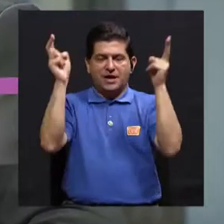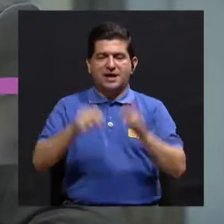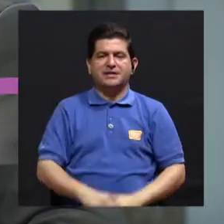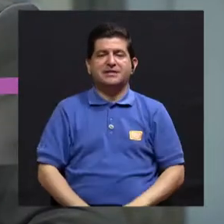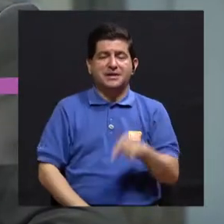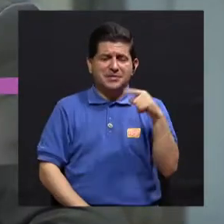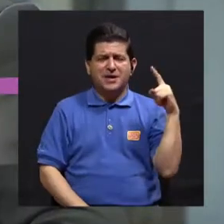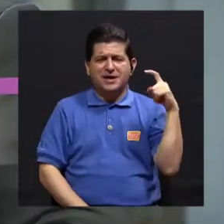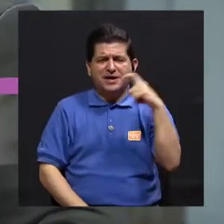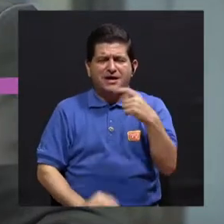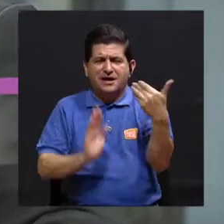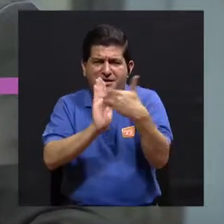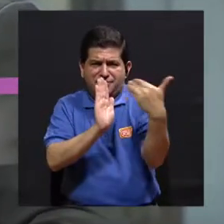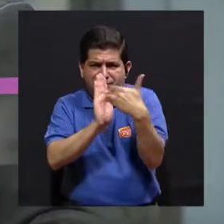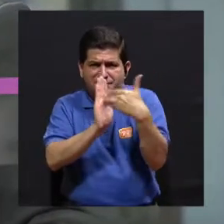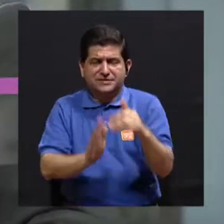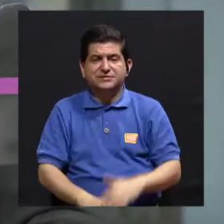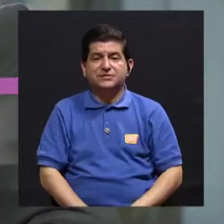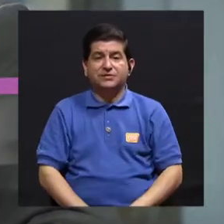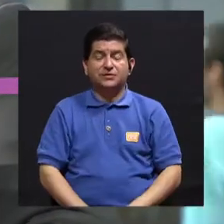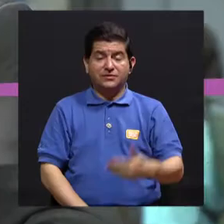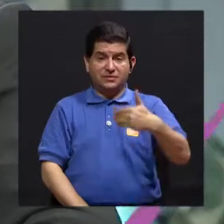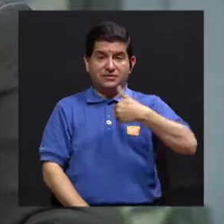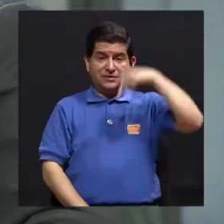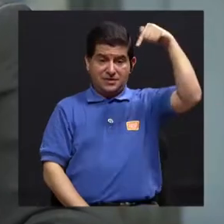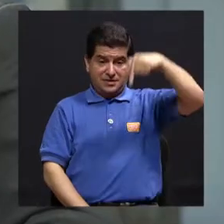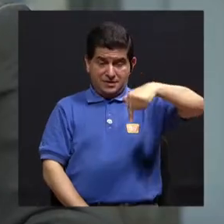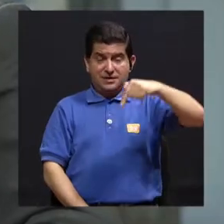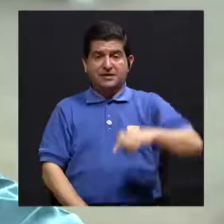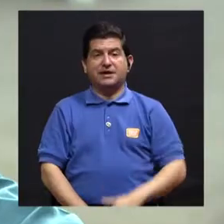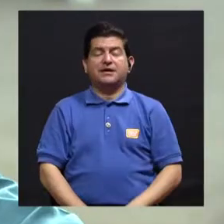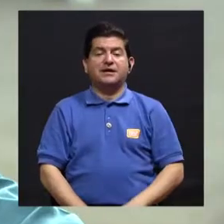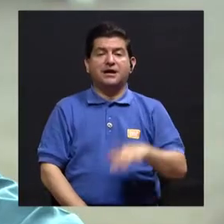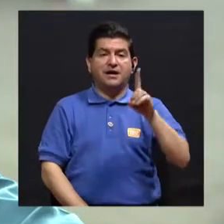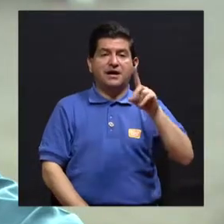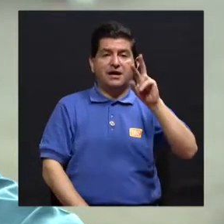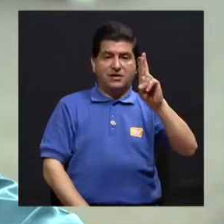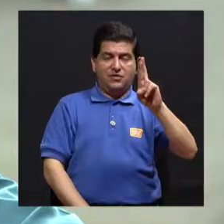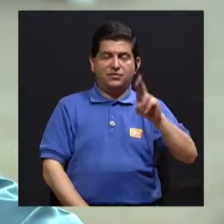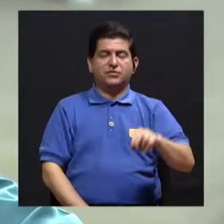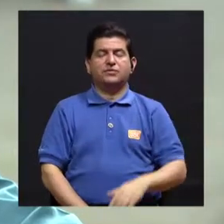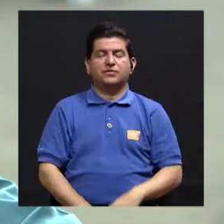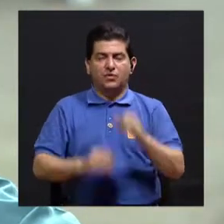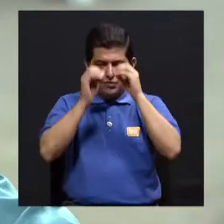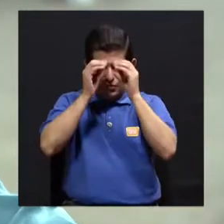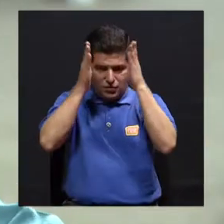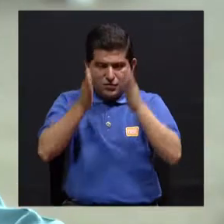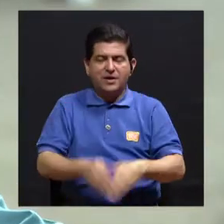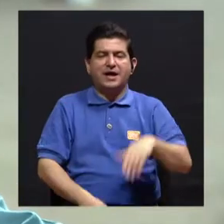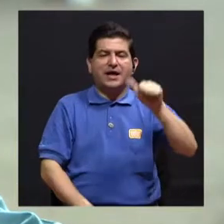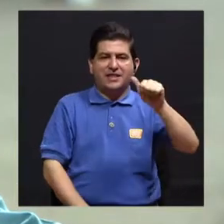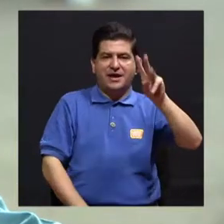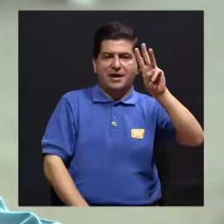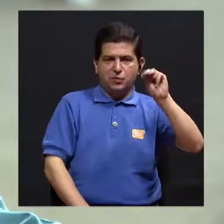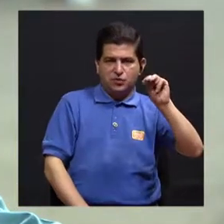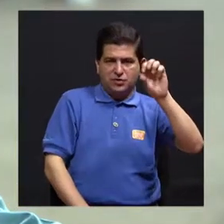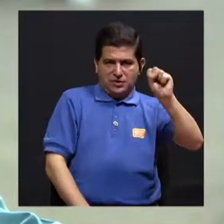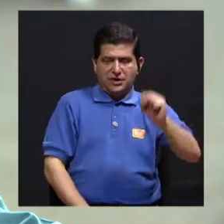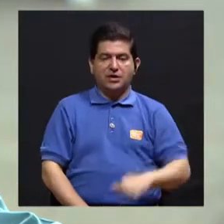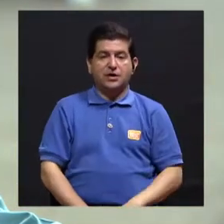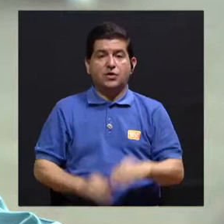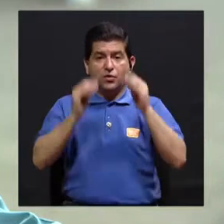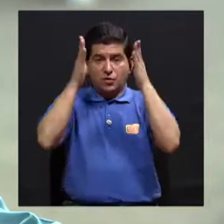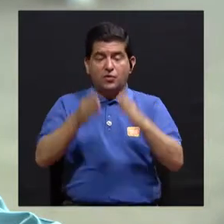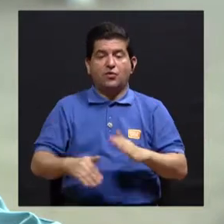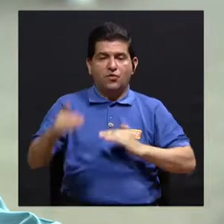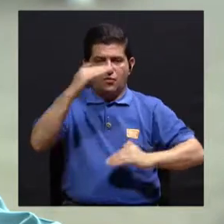ustedes el tema de las parasitosis. Y para esto contamos con la grata presencia del doctor microbiólogo Adrián Montero Salguero.